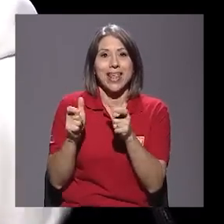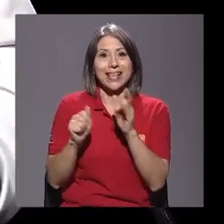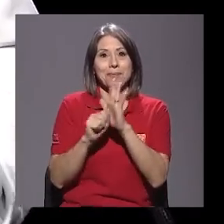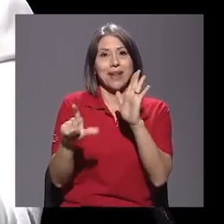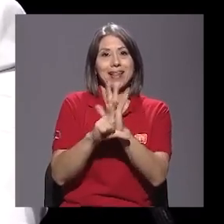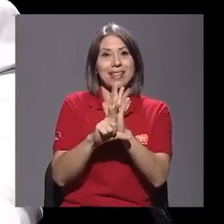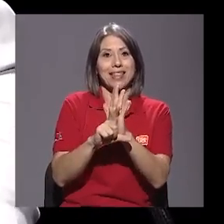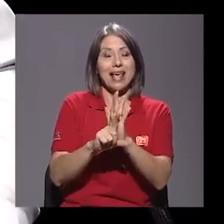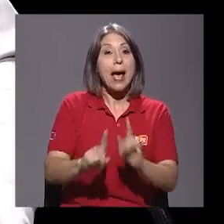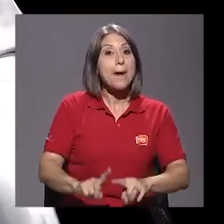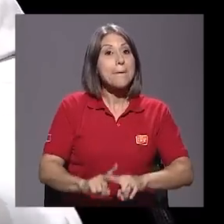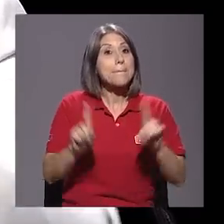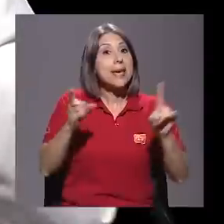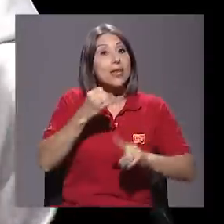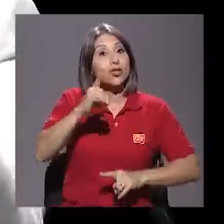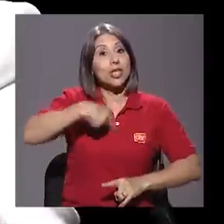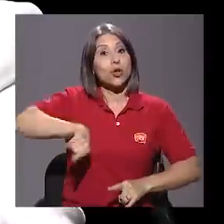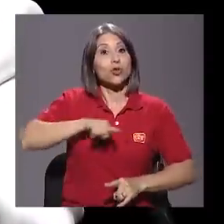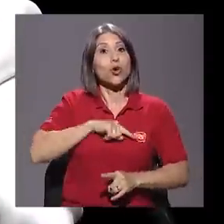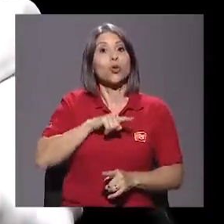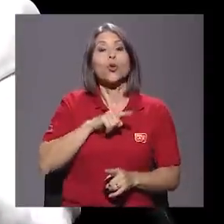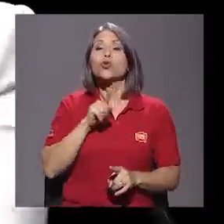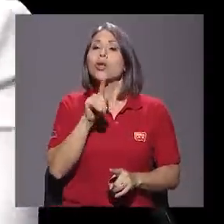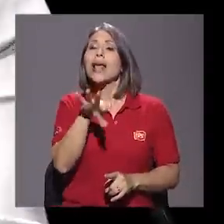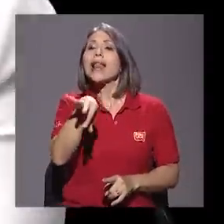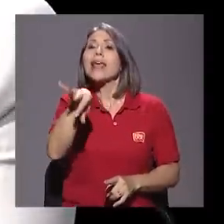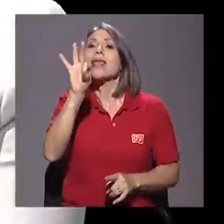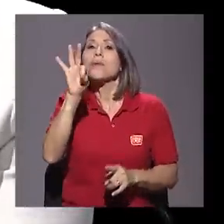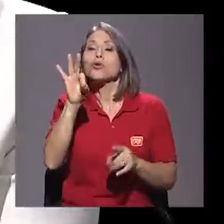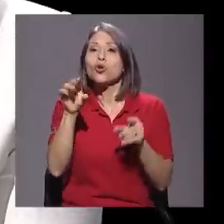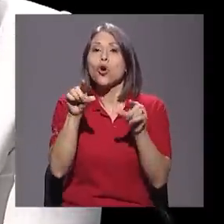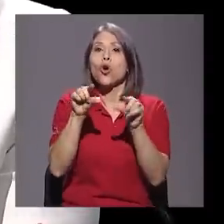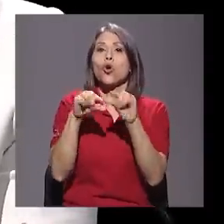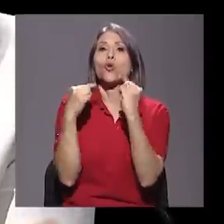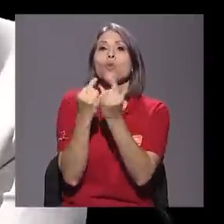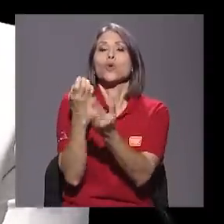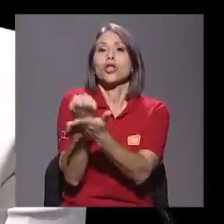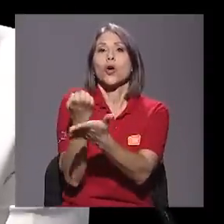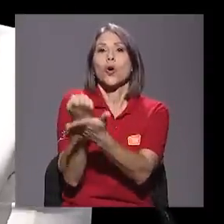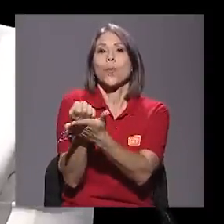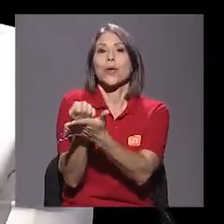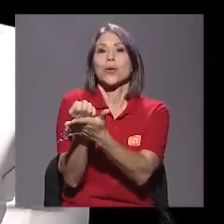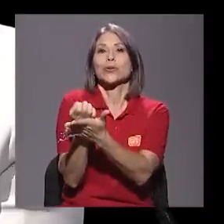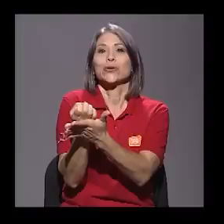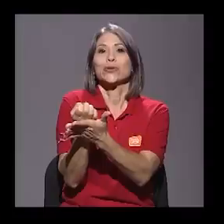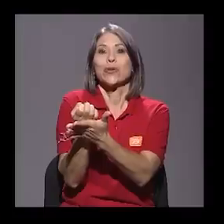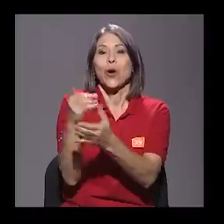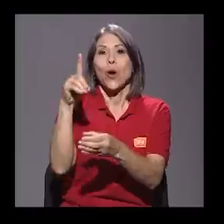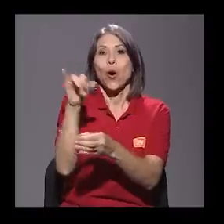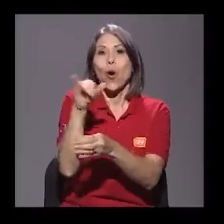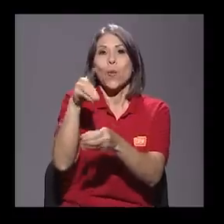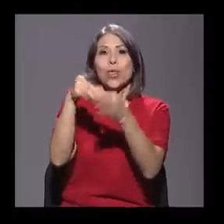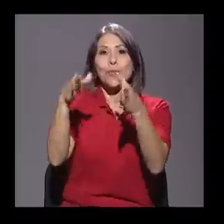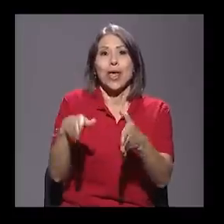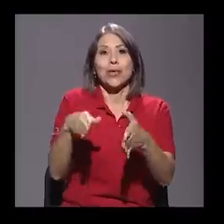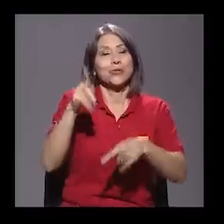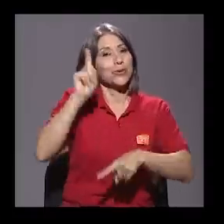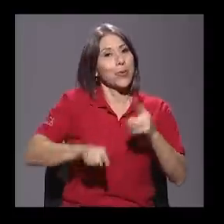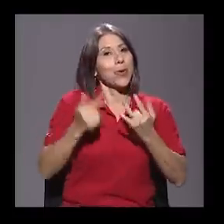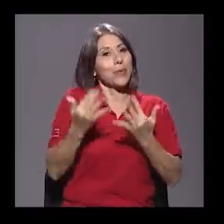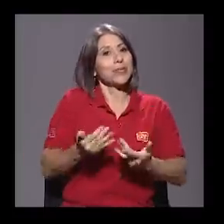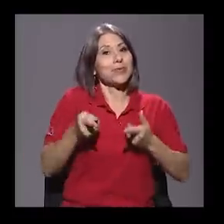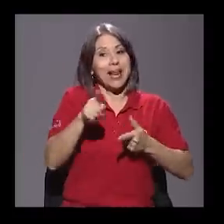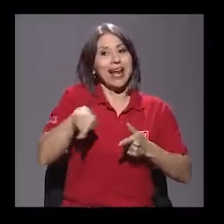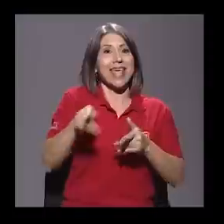lo que elegimos es a las élites económicas, no podemos esperar que lideren el Estado distinto. ¿El poder es